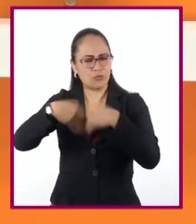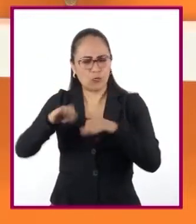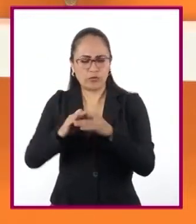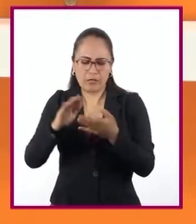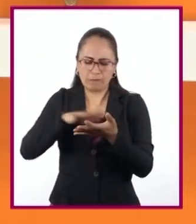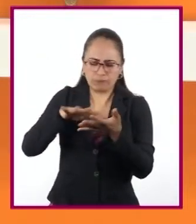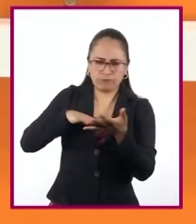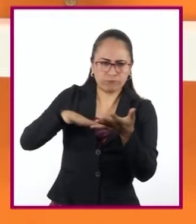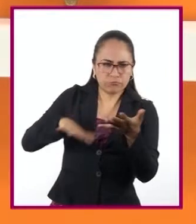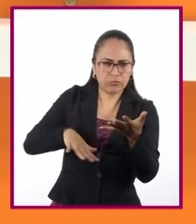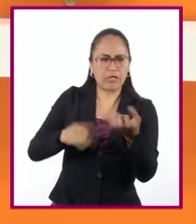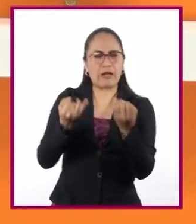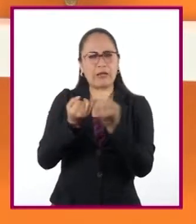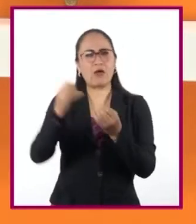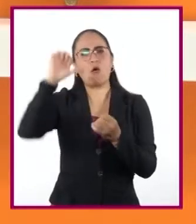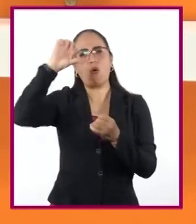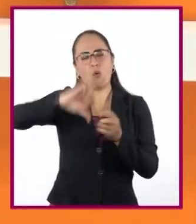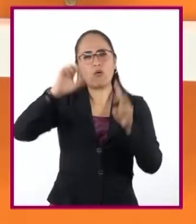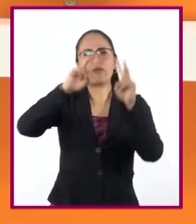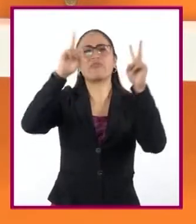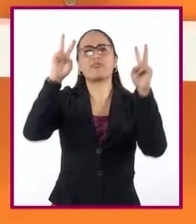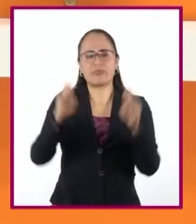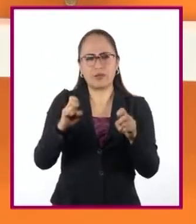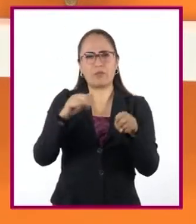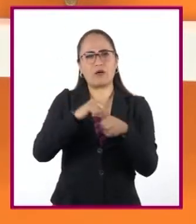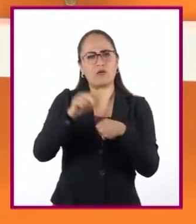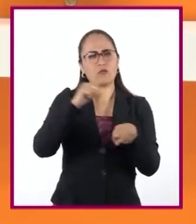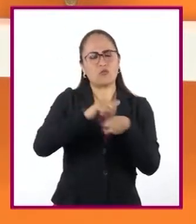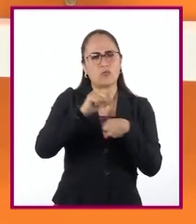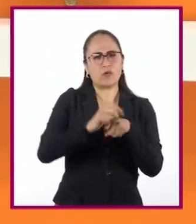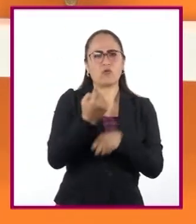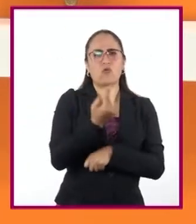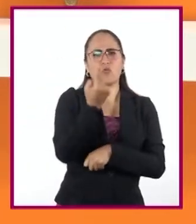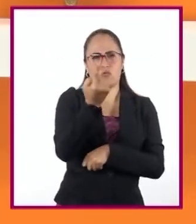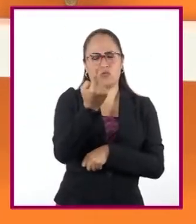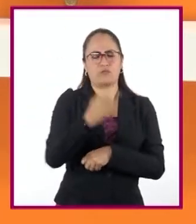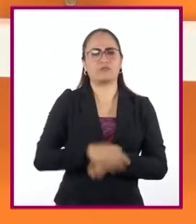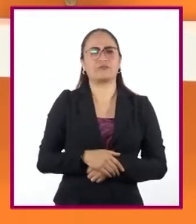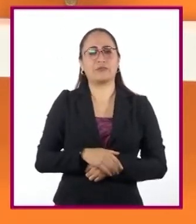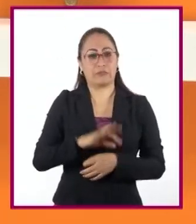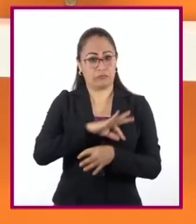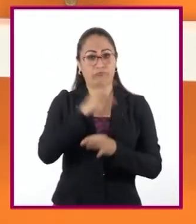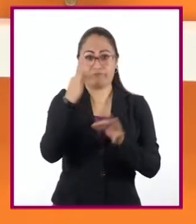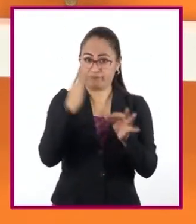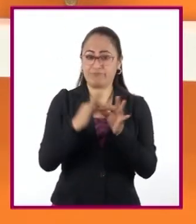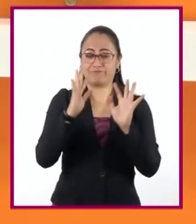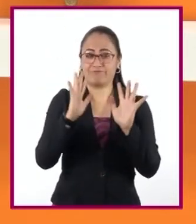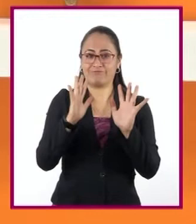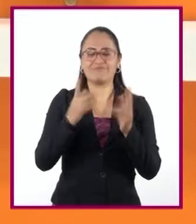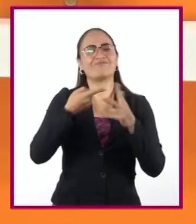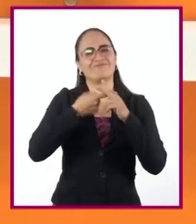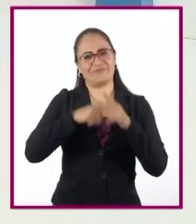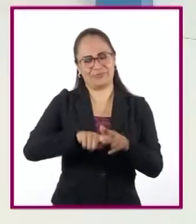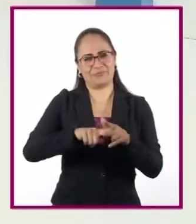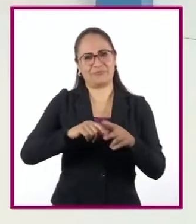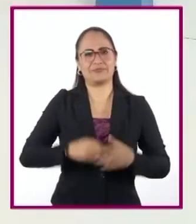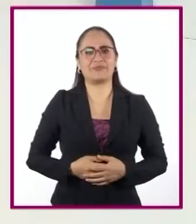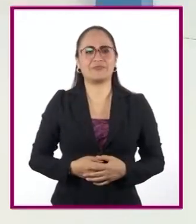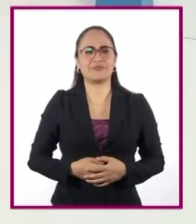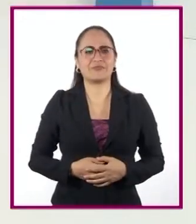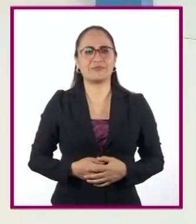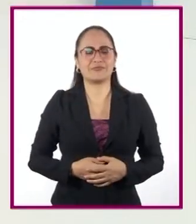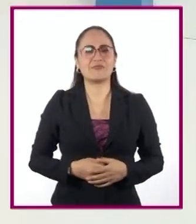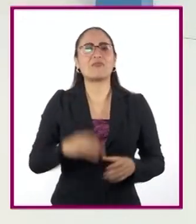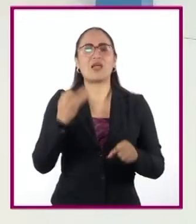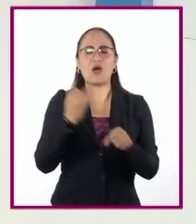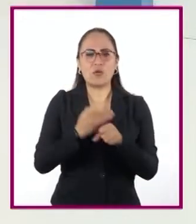consulta. El tema de hoy podrán encontrarlo en el bloque 1. ¿Todo listo? ¡Pues comenzamos! Les